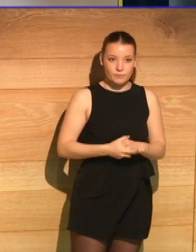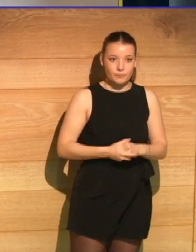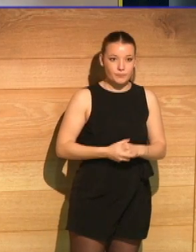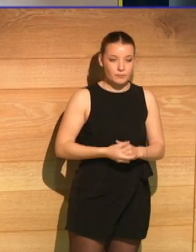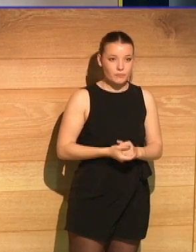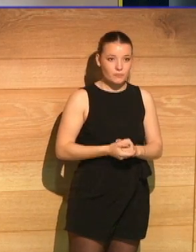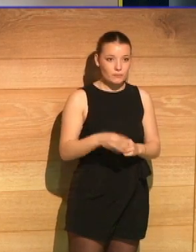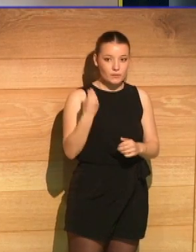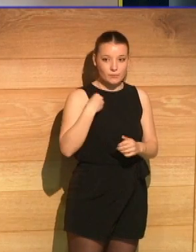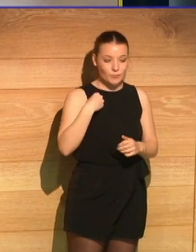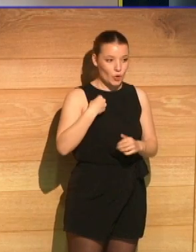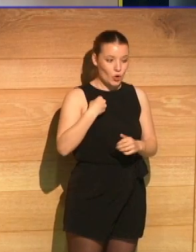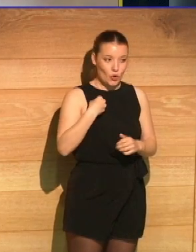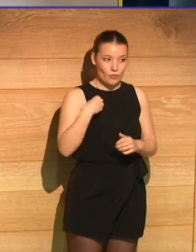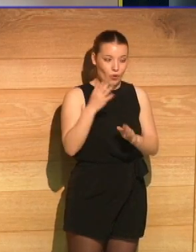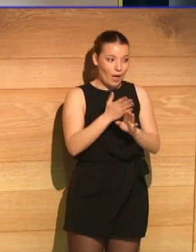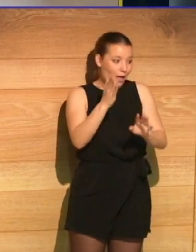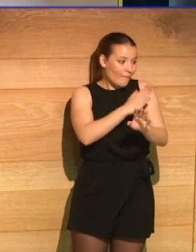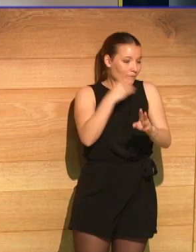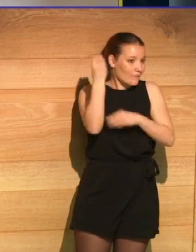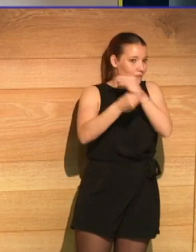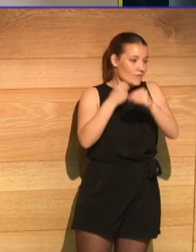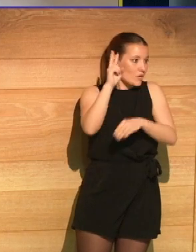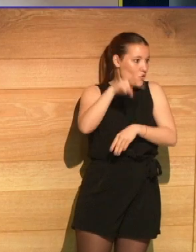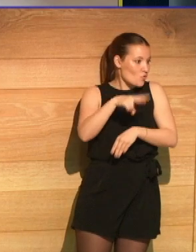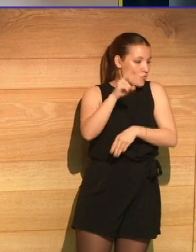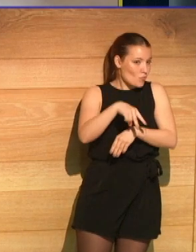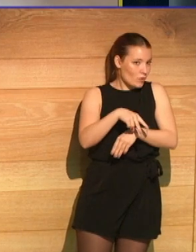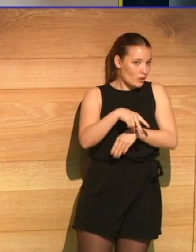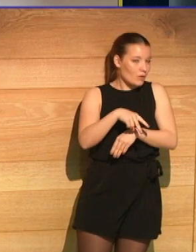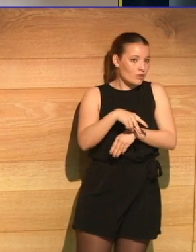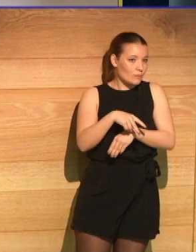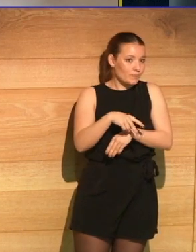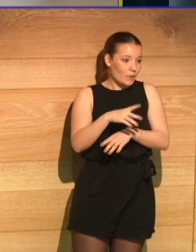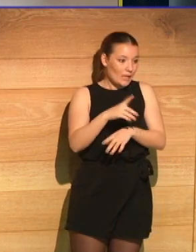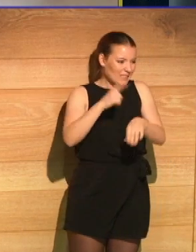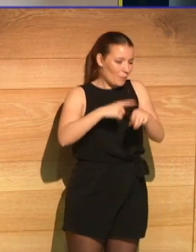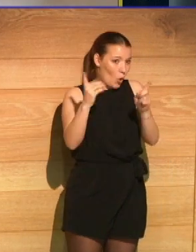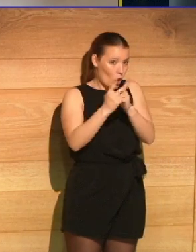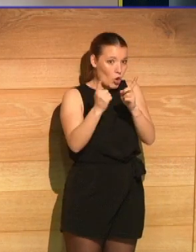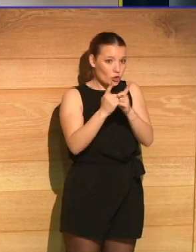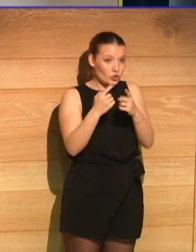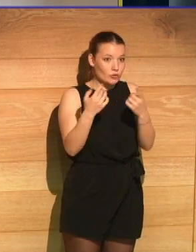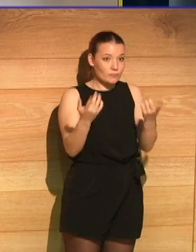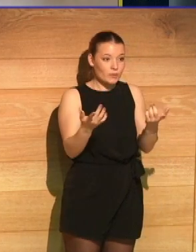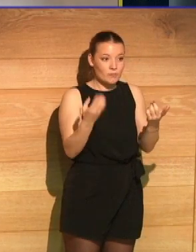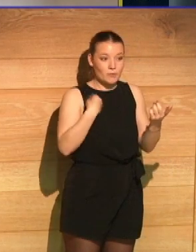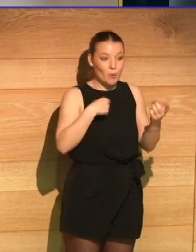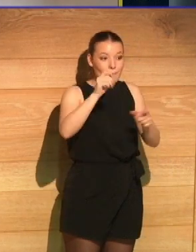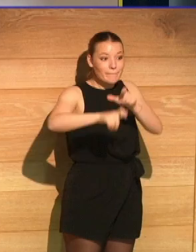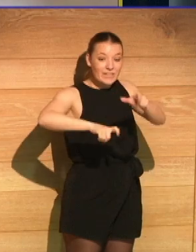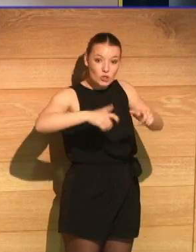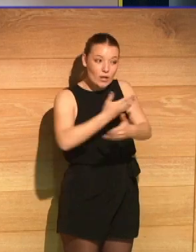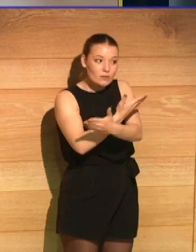dimensión que nos hubiera resultado absolutamente imposible pensar en muy poco tiempo y con la coordinación de todos los agentes del mundo. Es